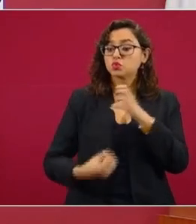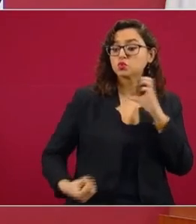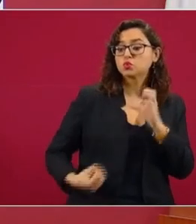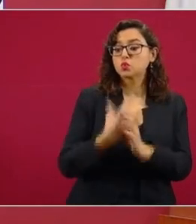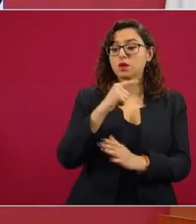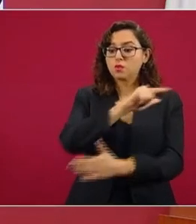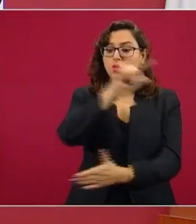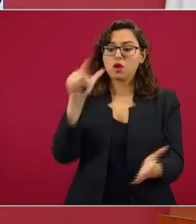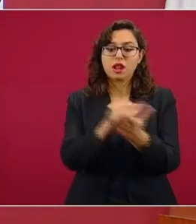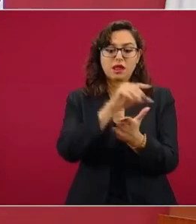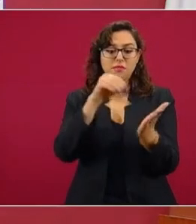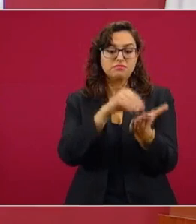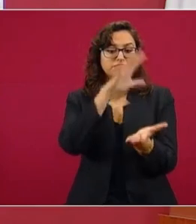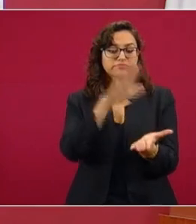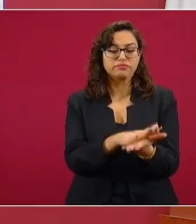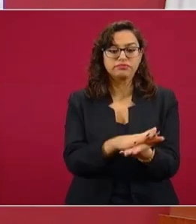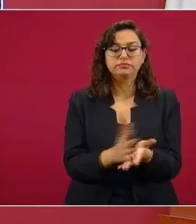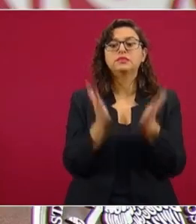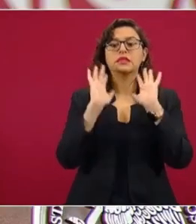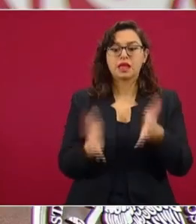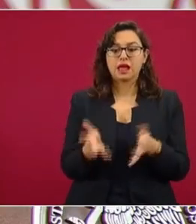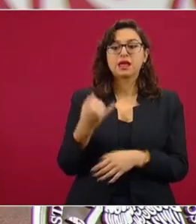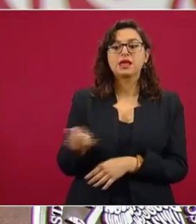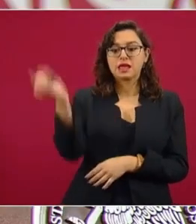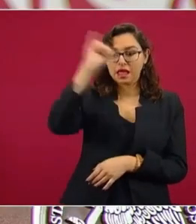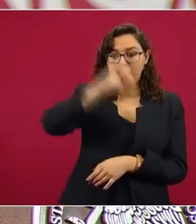sido reconocidos por los sectores patronal y